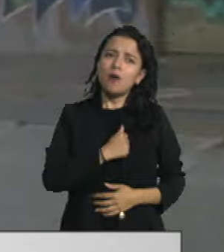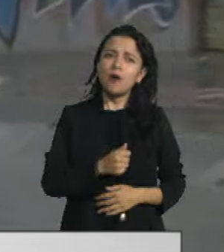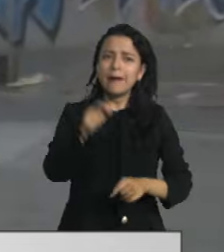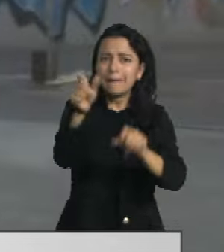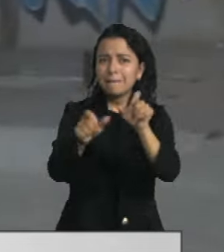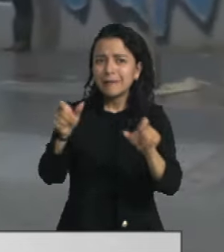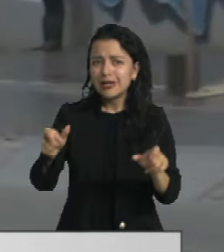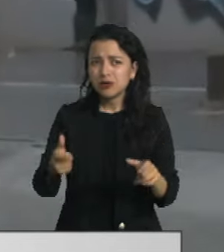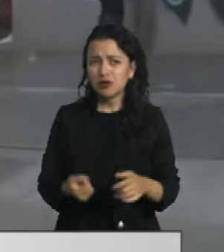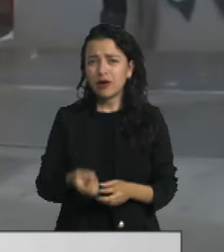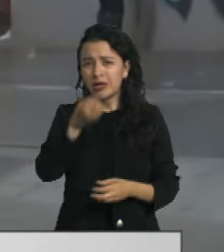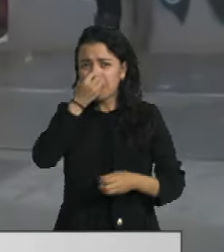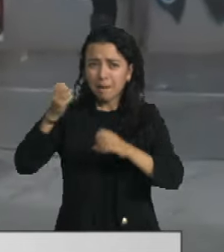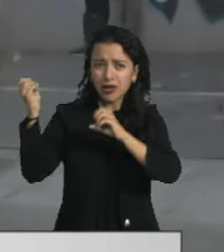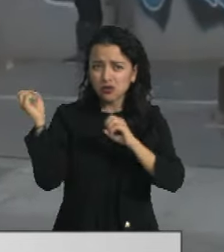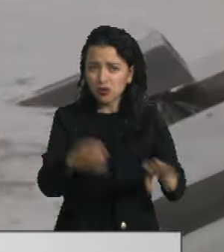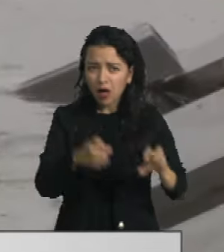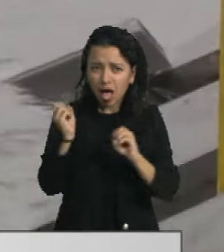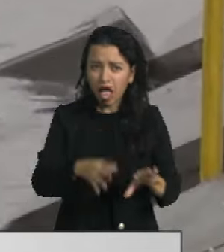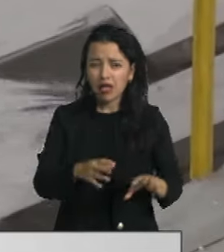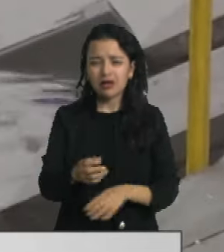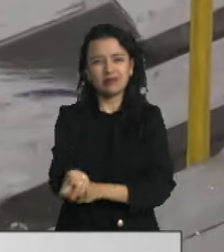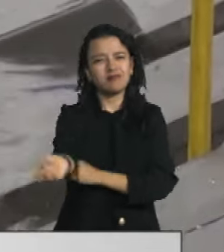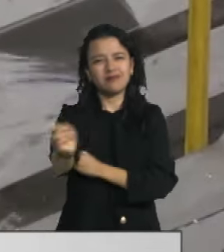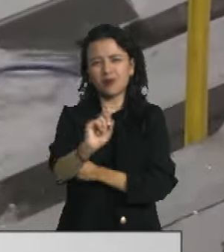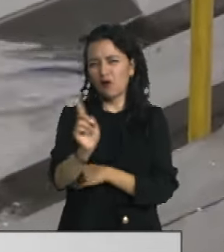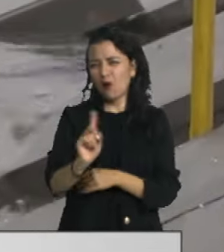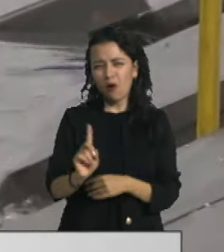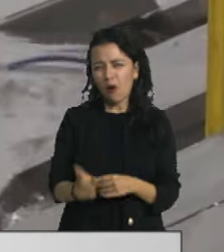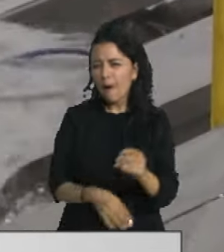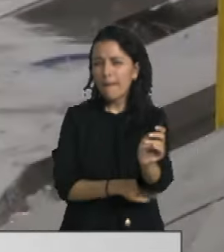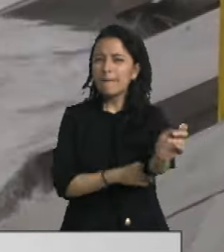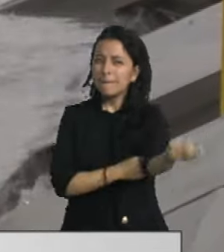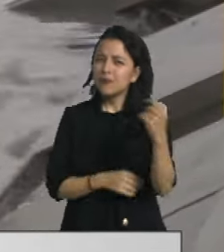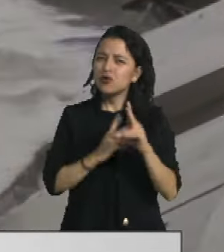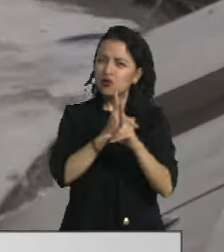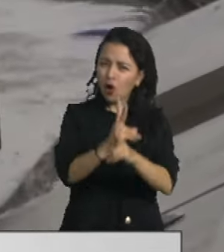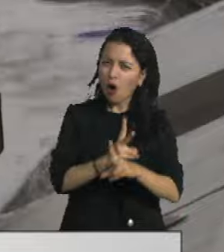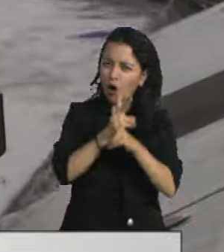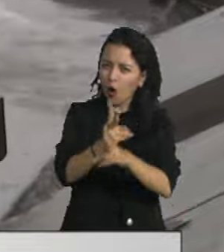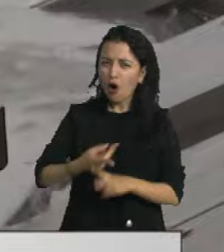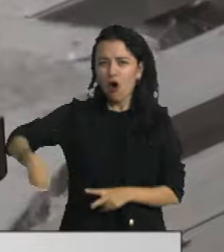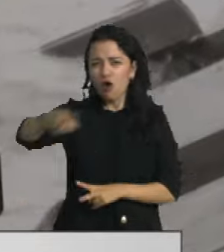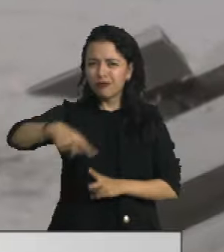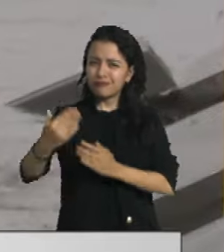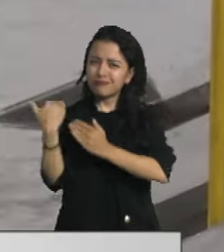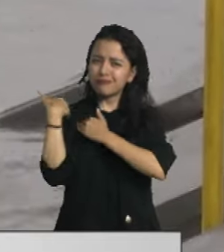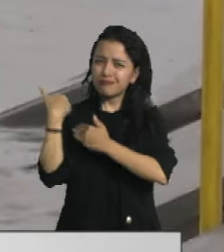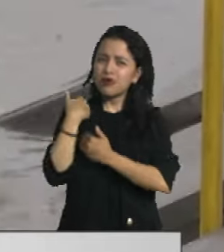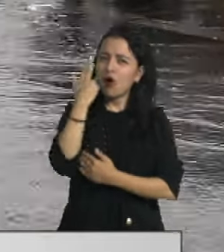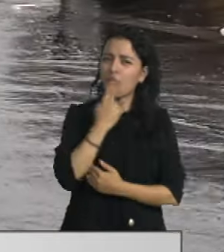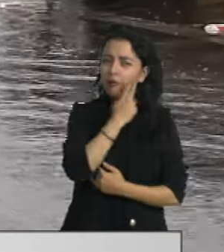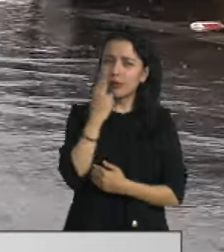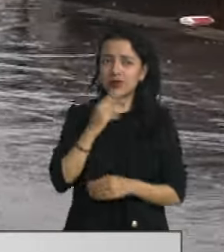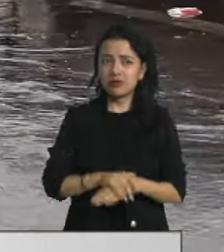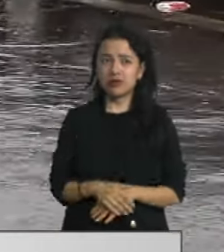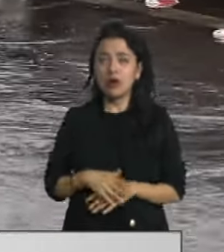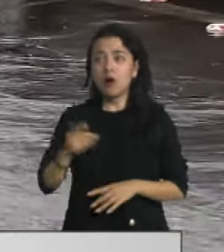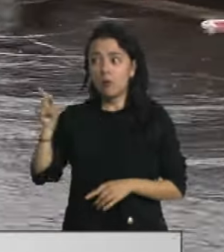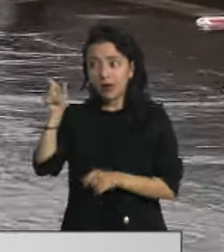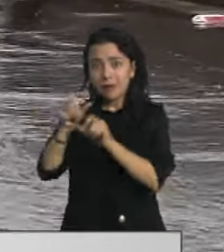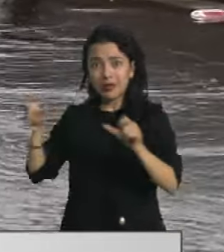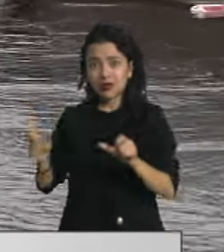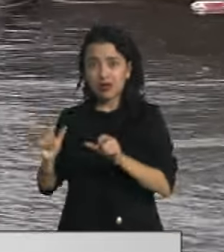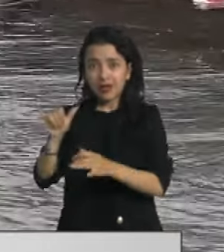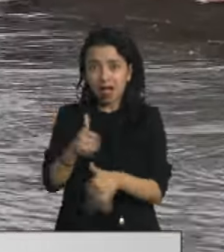ya que se han, después de los operativos realizados por Aguas Bogotá y el acueducto de la ciudad, se han sacado miles de toneladas